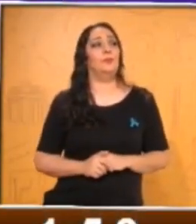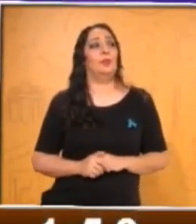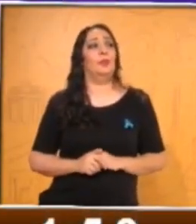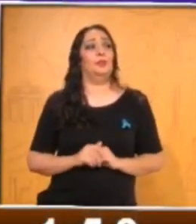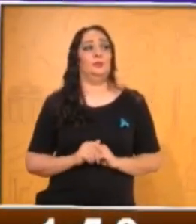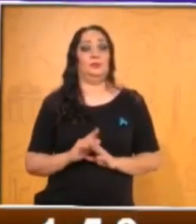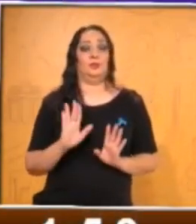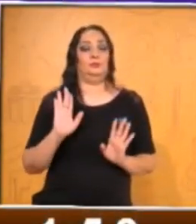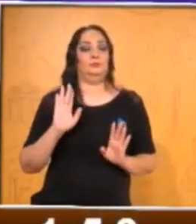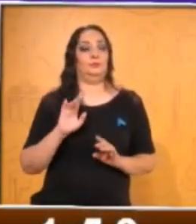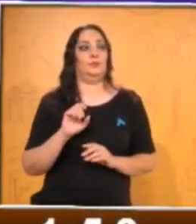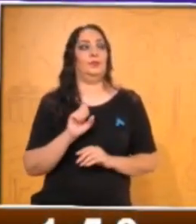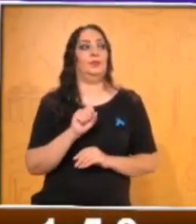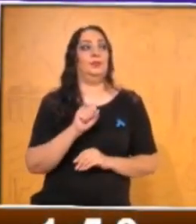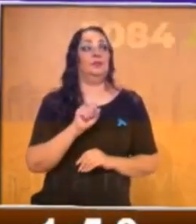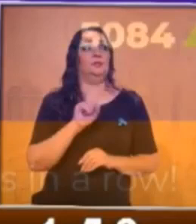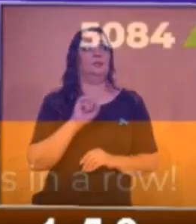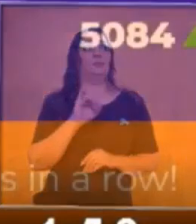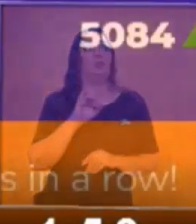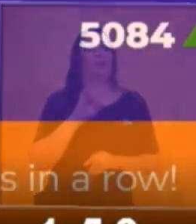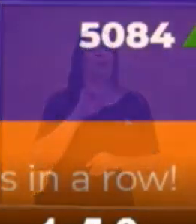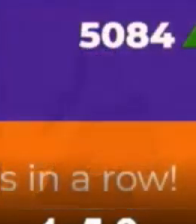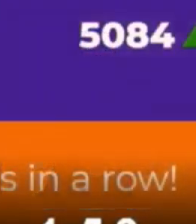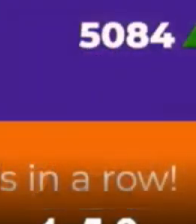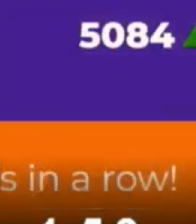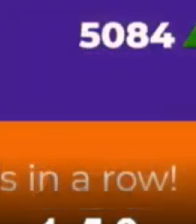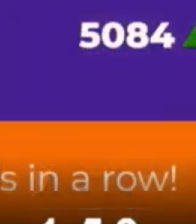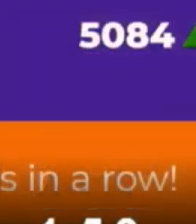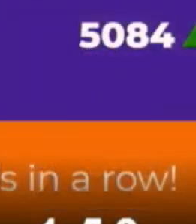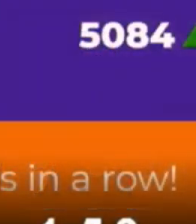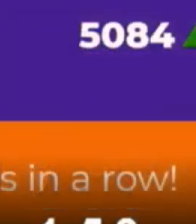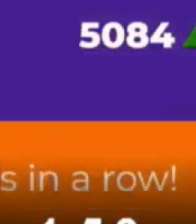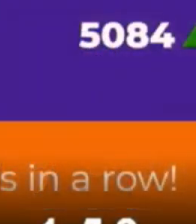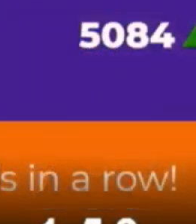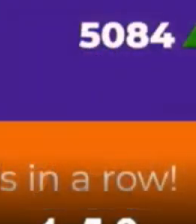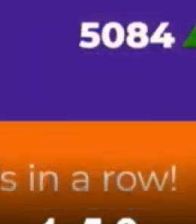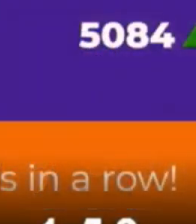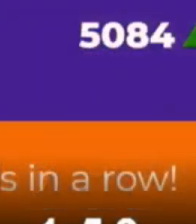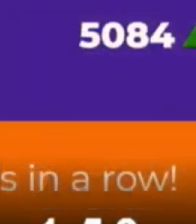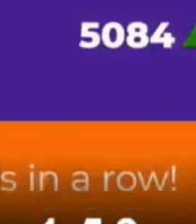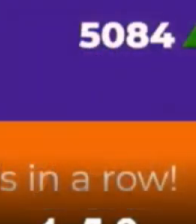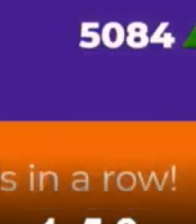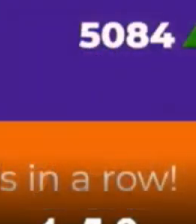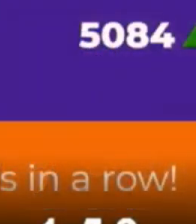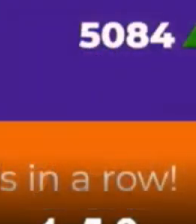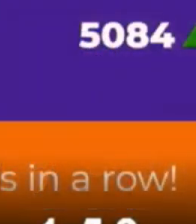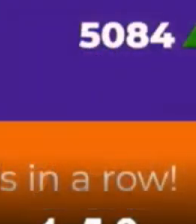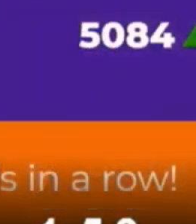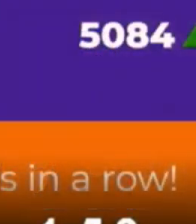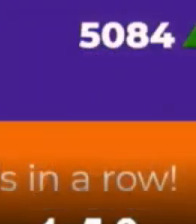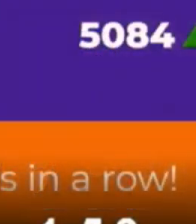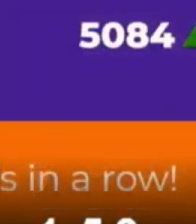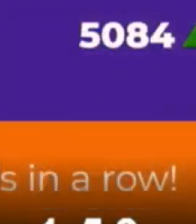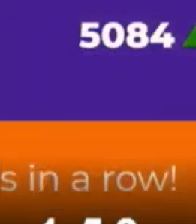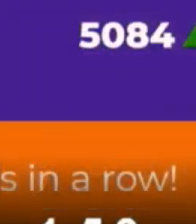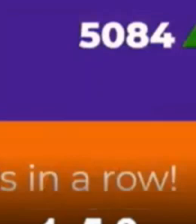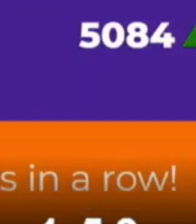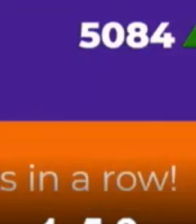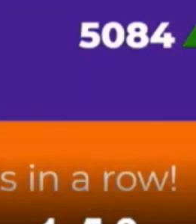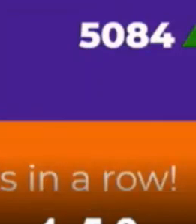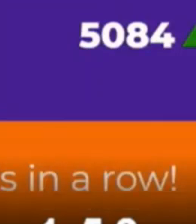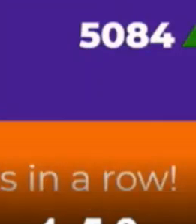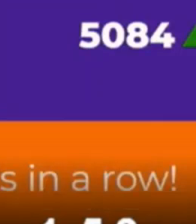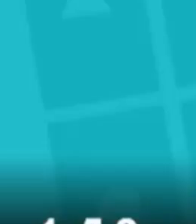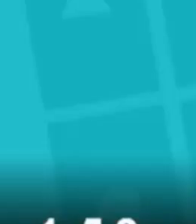JK, Sidecraft y otra vez el... Sí, Gordo. Un saludo para ganando. Gordo. Muy bien. Akari Fernanda y